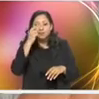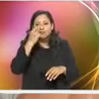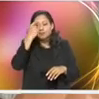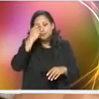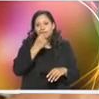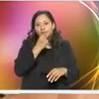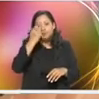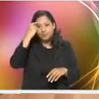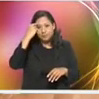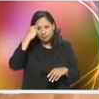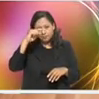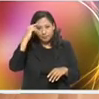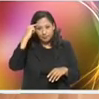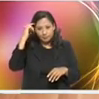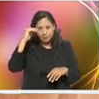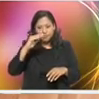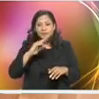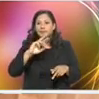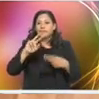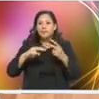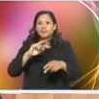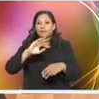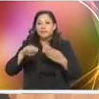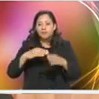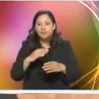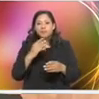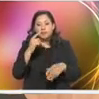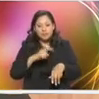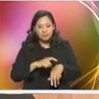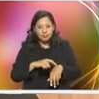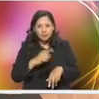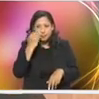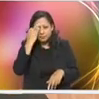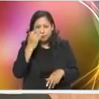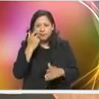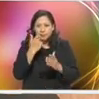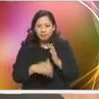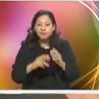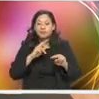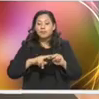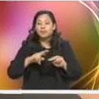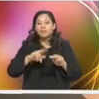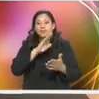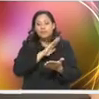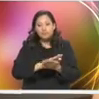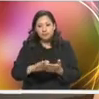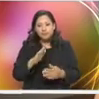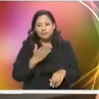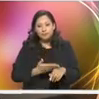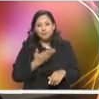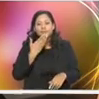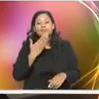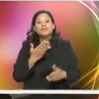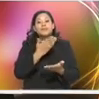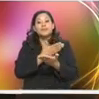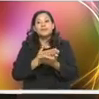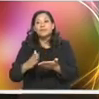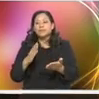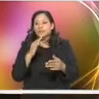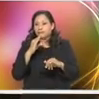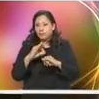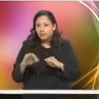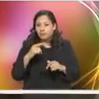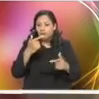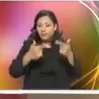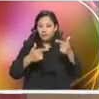verdad vale mucho la pena. Vaya todo mundo, vayan con tiempo, es muy barato y se agotan los boletos. Ahí está, muy bien. Y luego finalmente